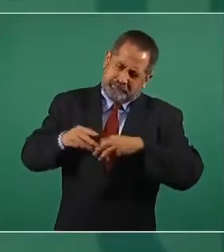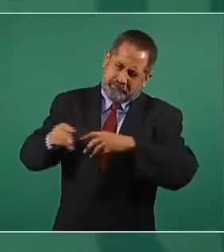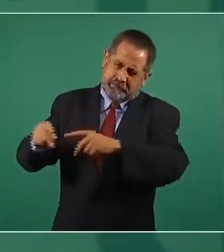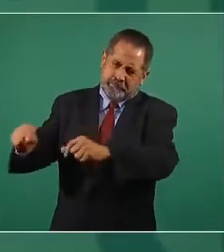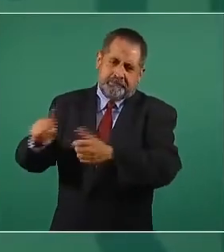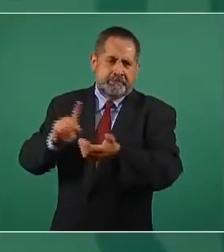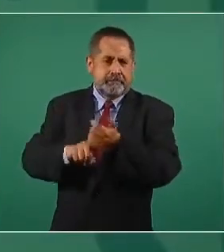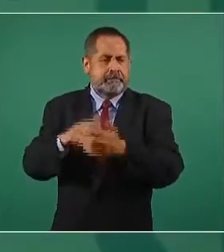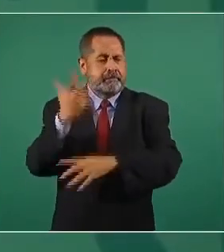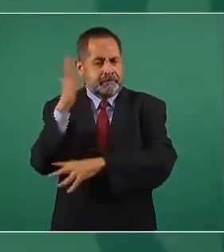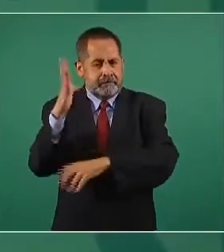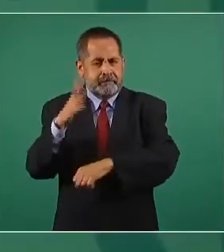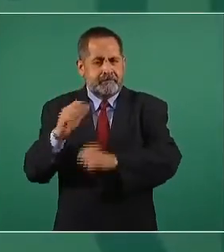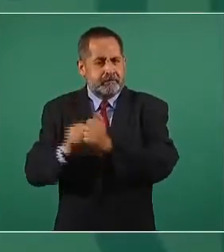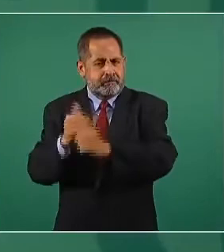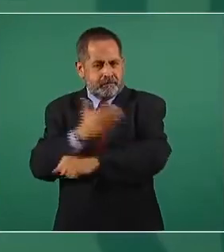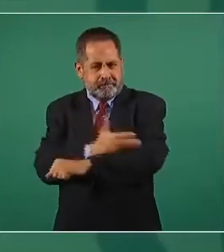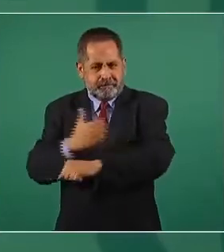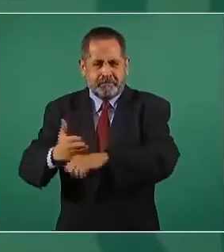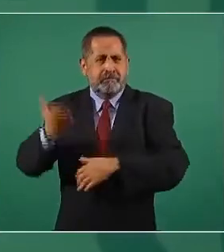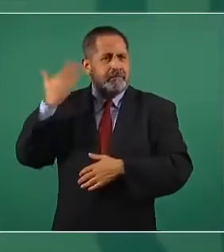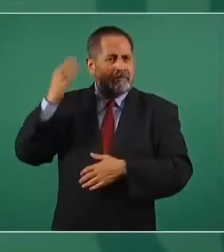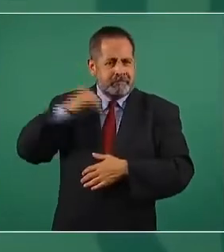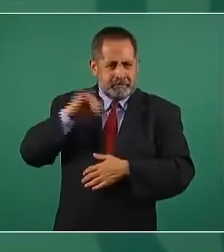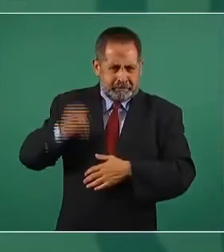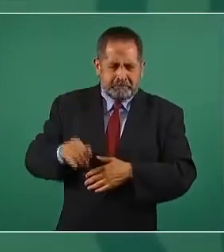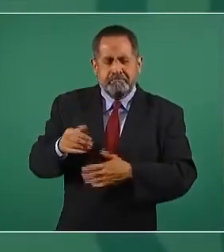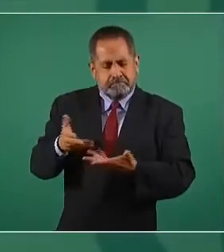de árboles maderables, como nunca.